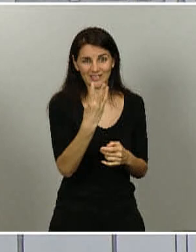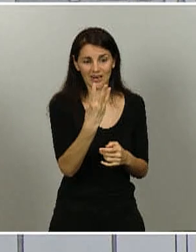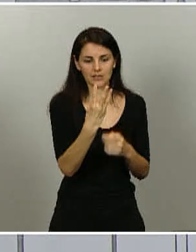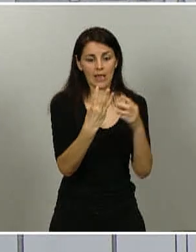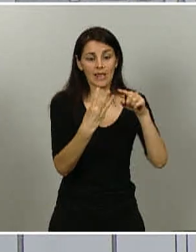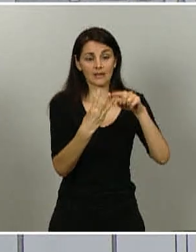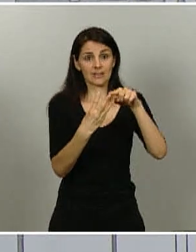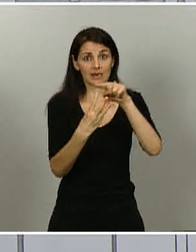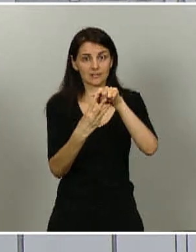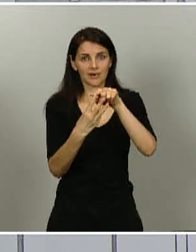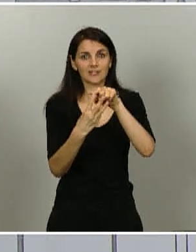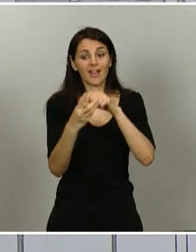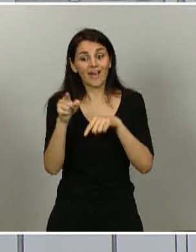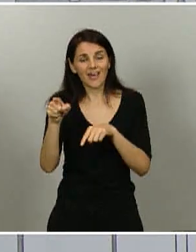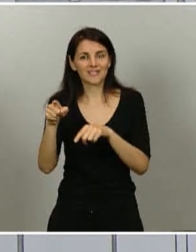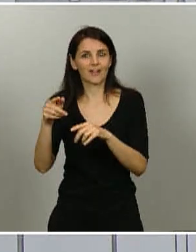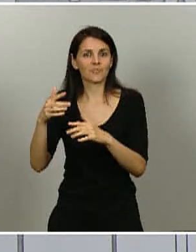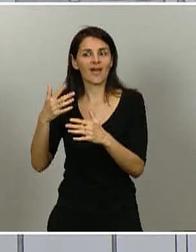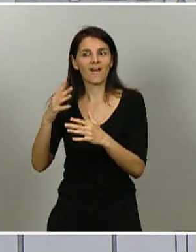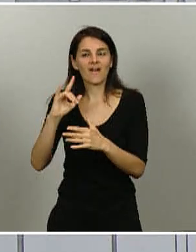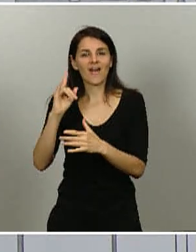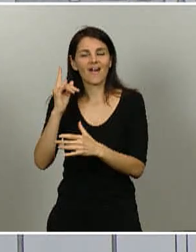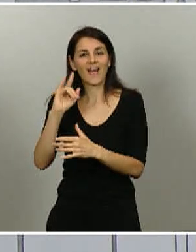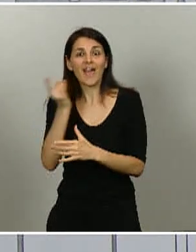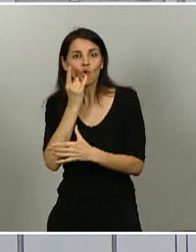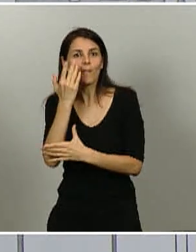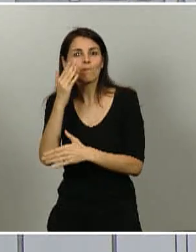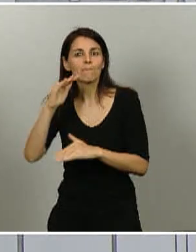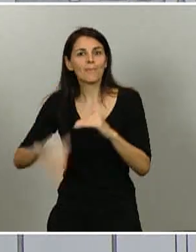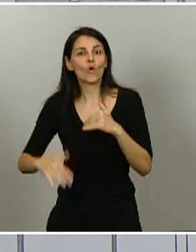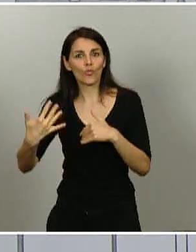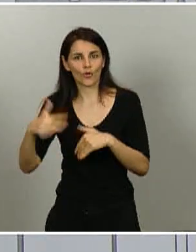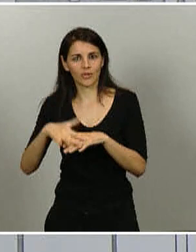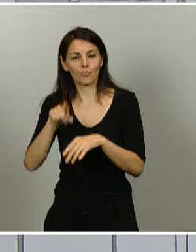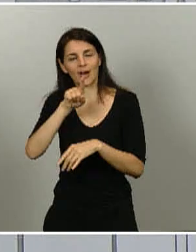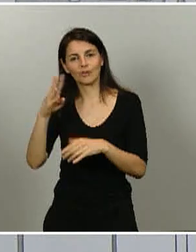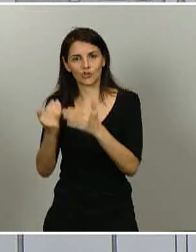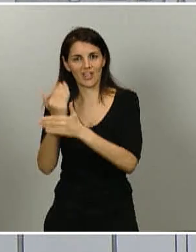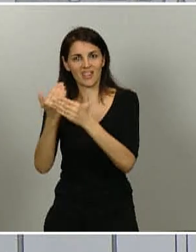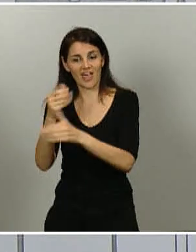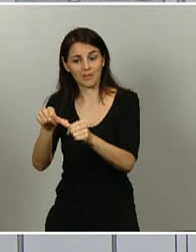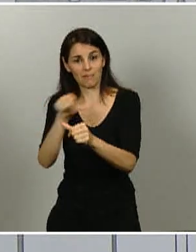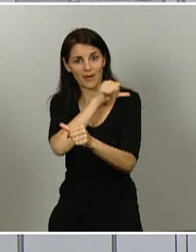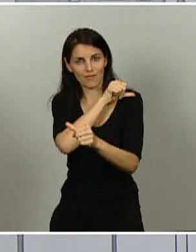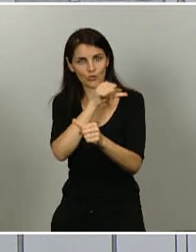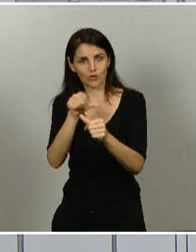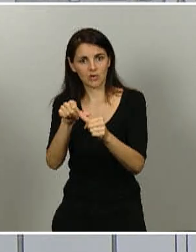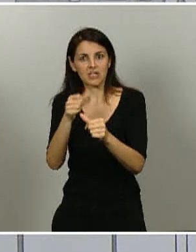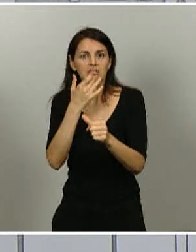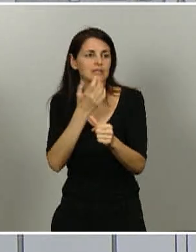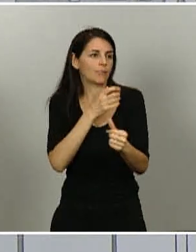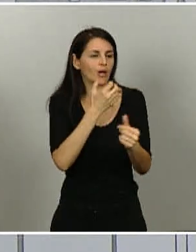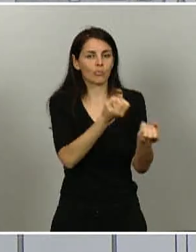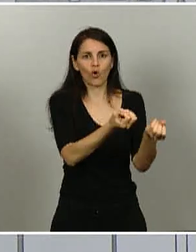los 14 días previos, porque si hay algún retraso en transmisión al Ministerio, se corrige con los días y el error que pueda haber